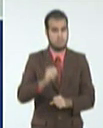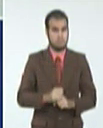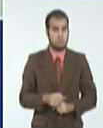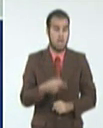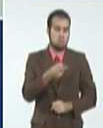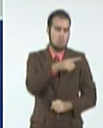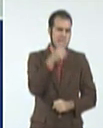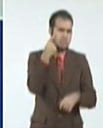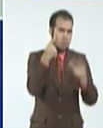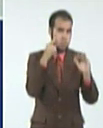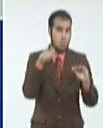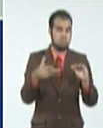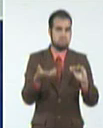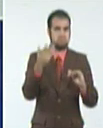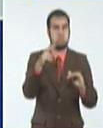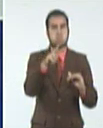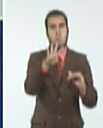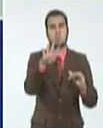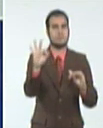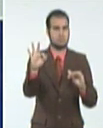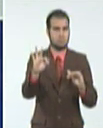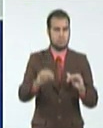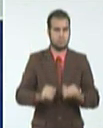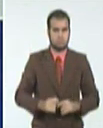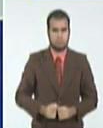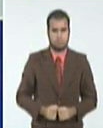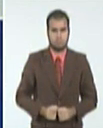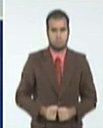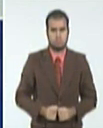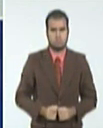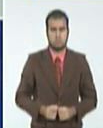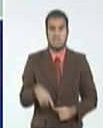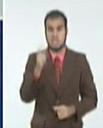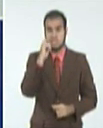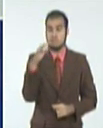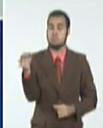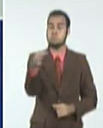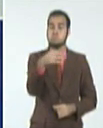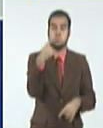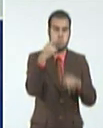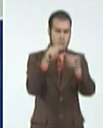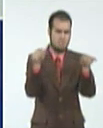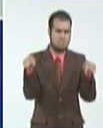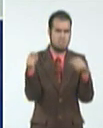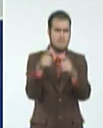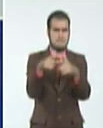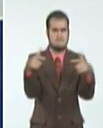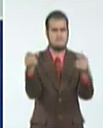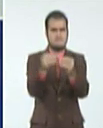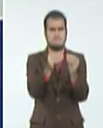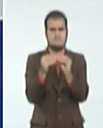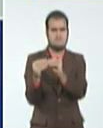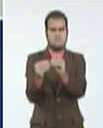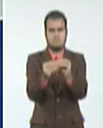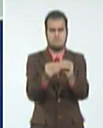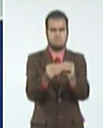dispersos además en todo su territorio, hacen un total de 663 casos autóctonos